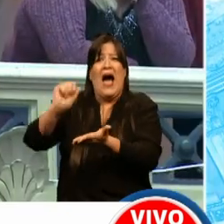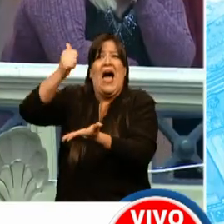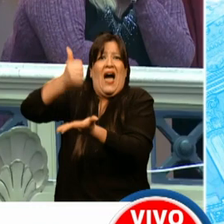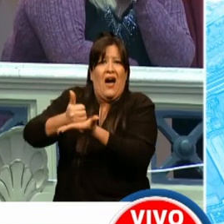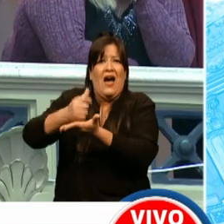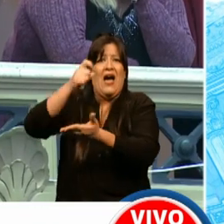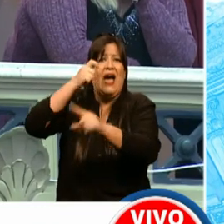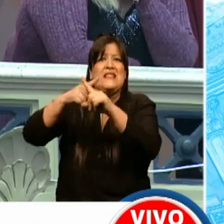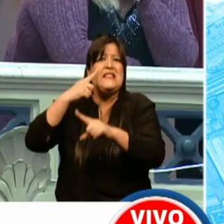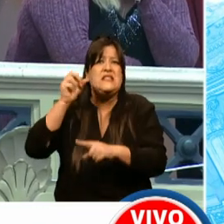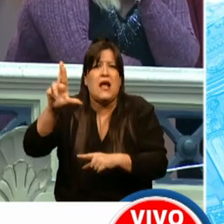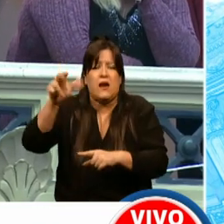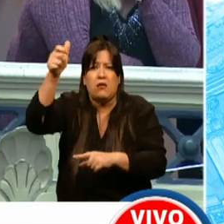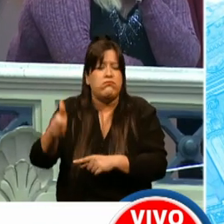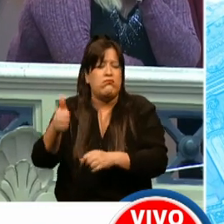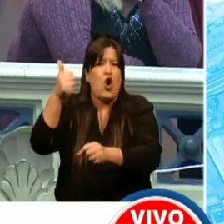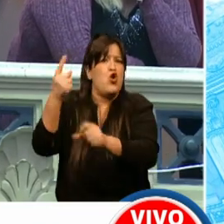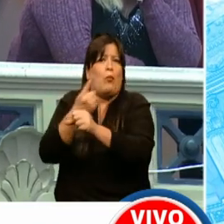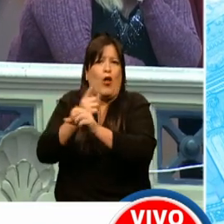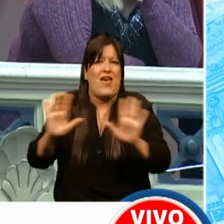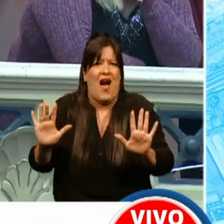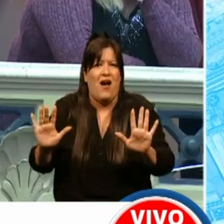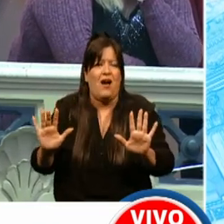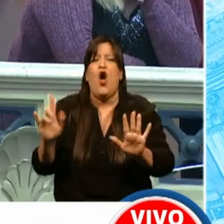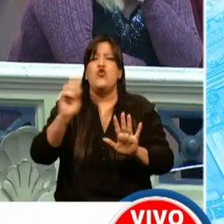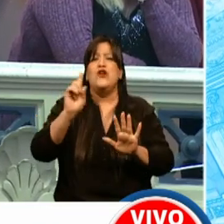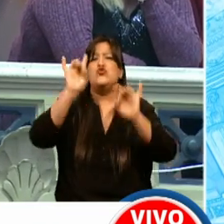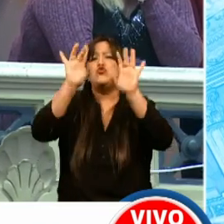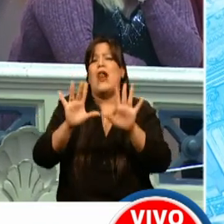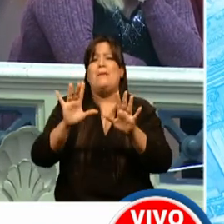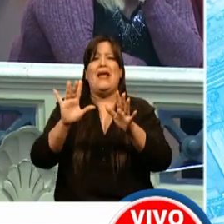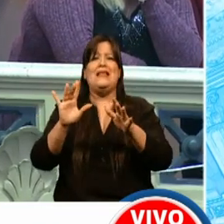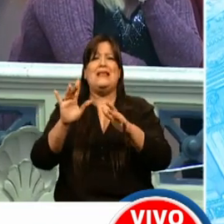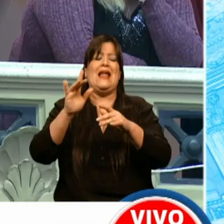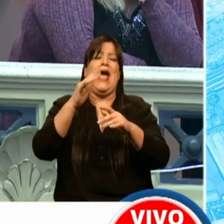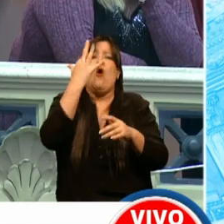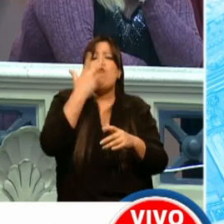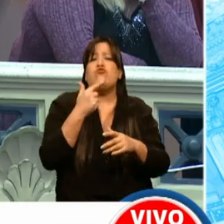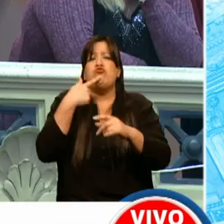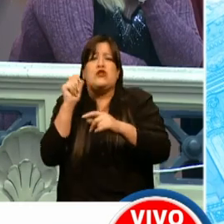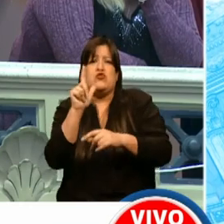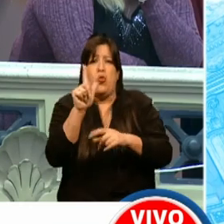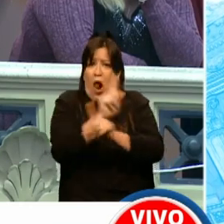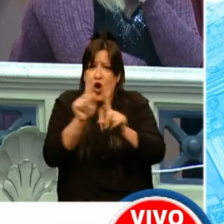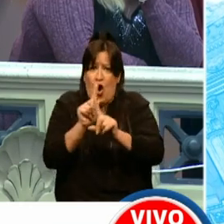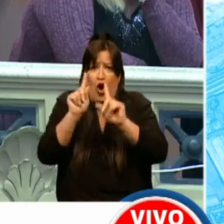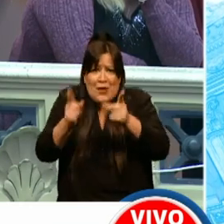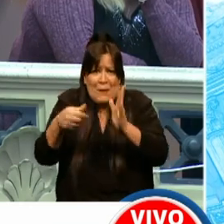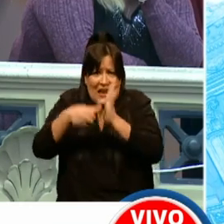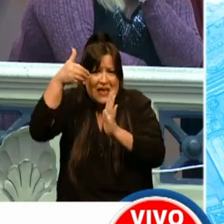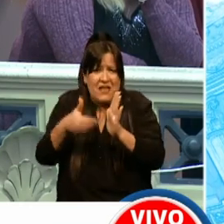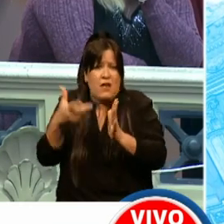no era sólo una prohibición sobre el ejercicio de una sexualidad sino sobre la identidad